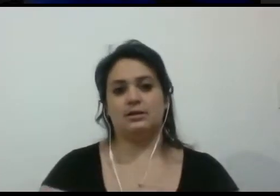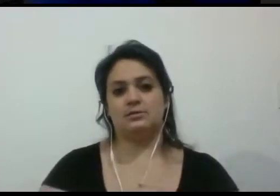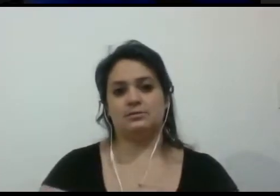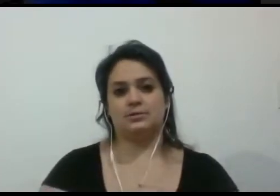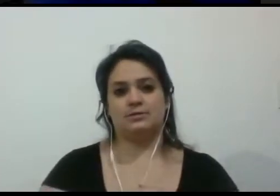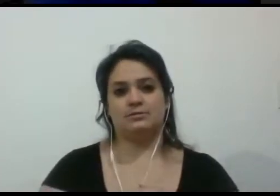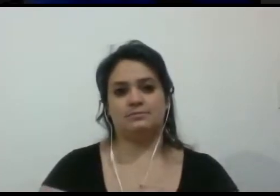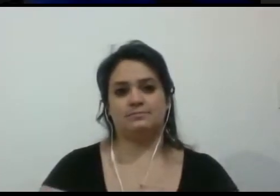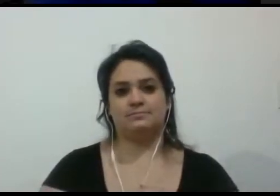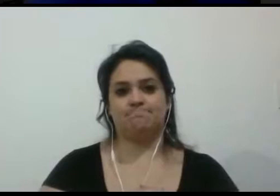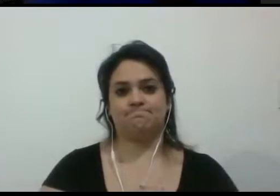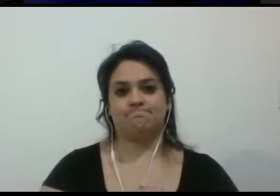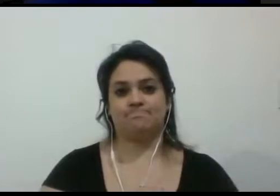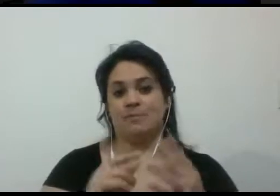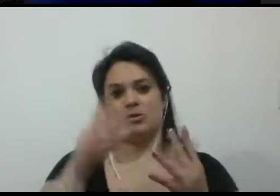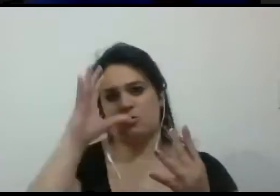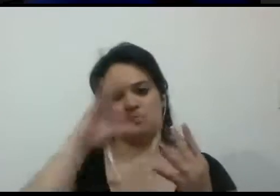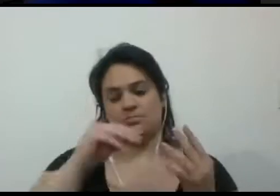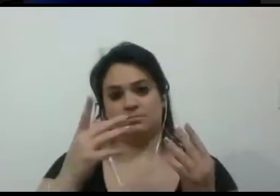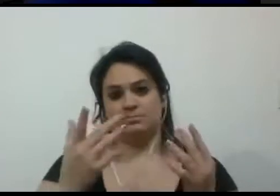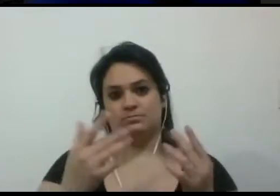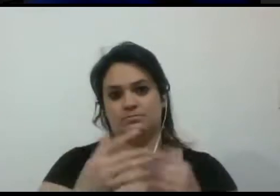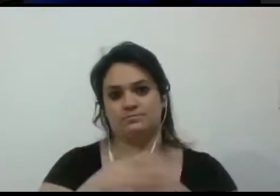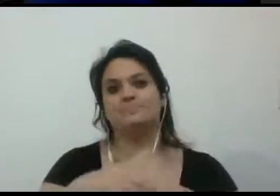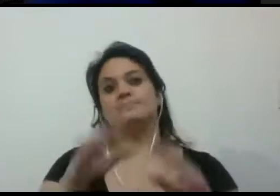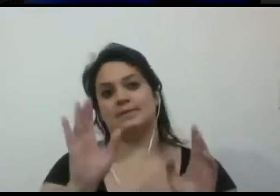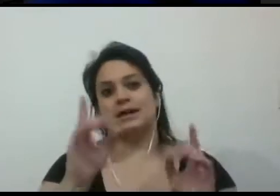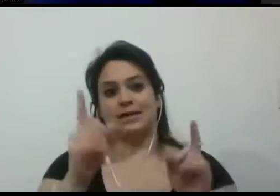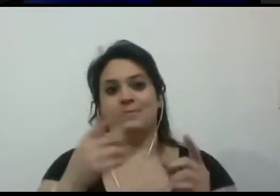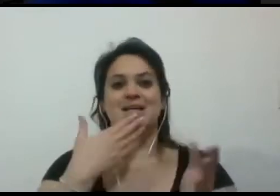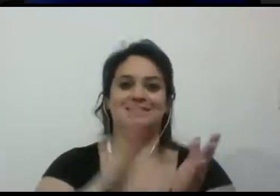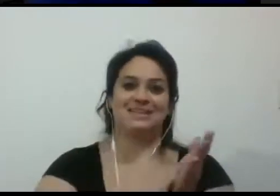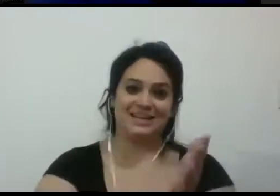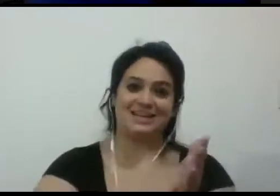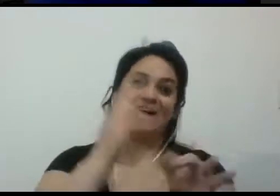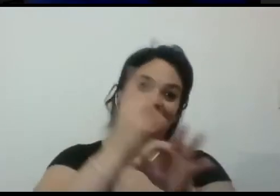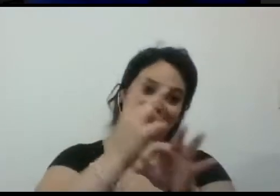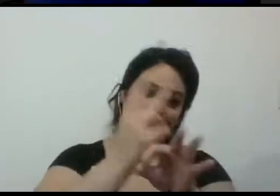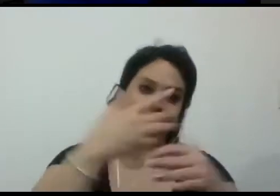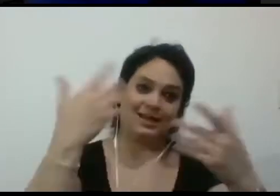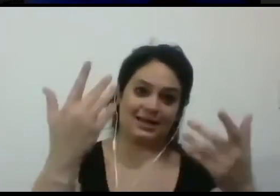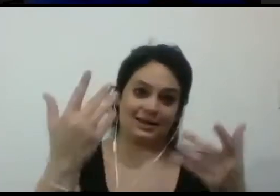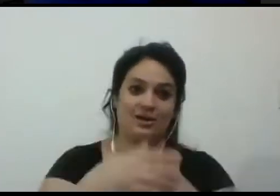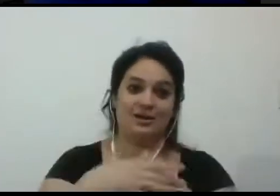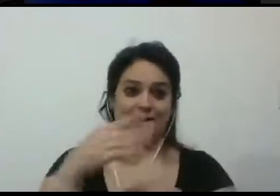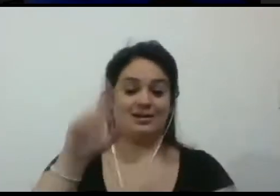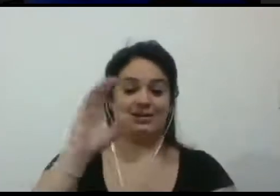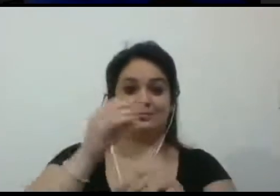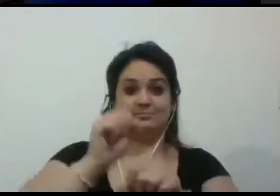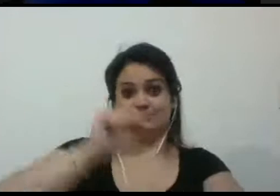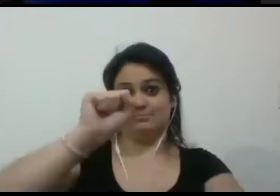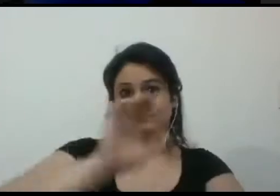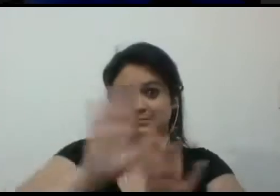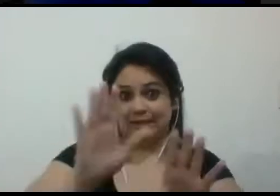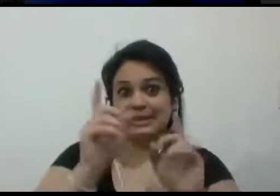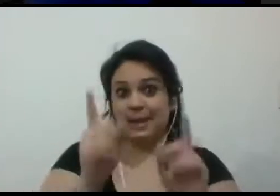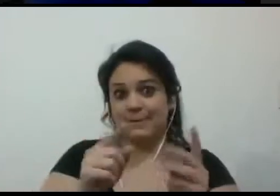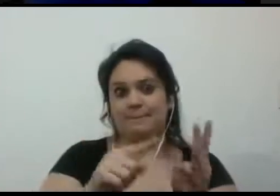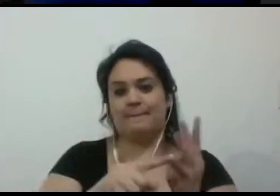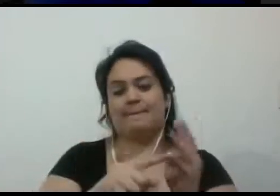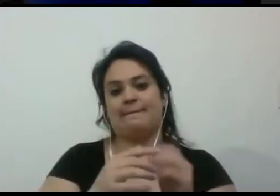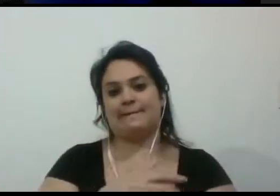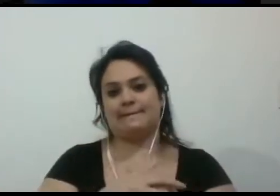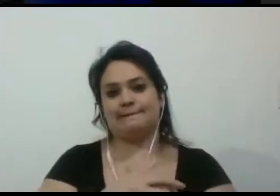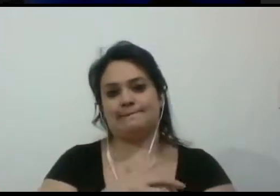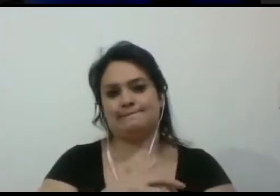no recuerdo que más personas buenos por supuesto que el certificado analítico que obtiene de la secundaria pero no